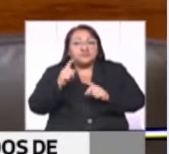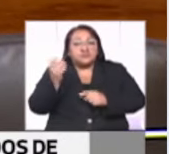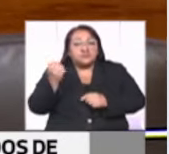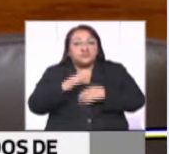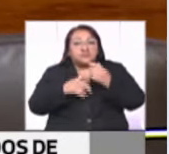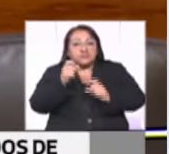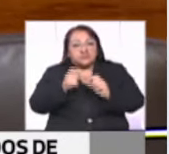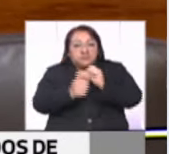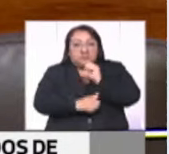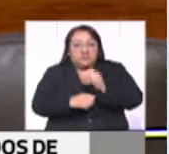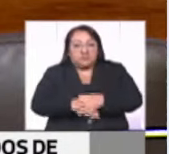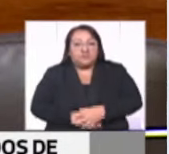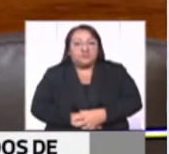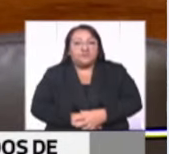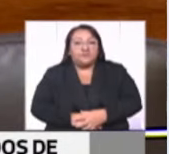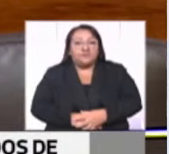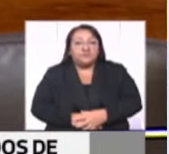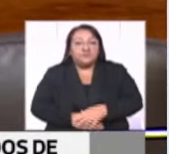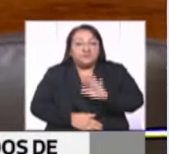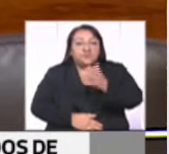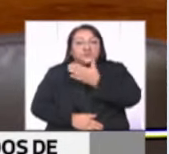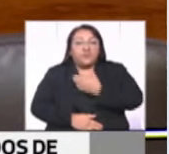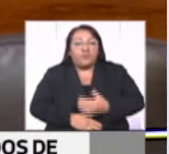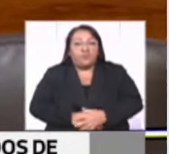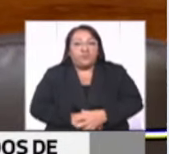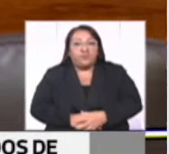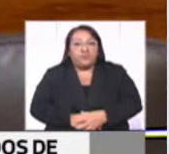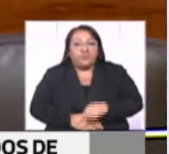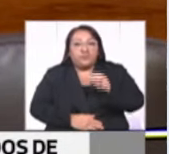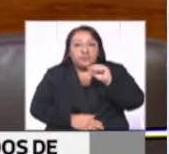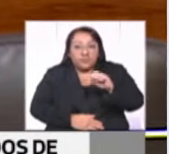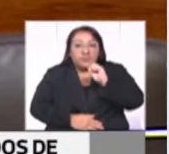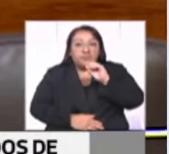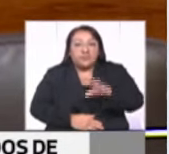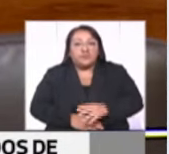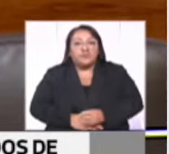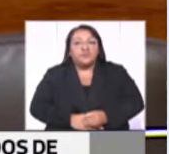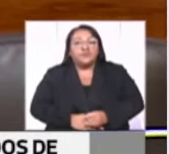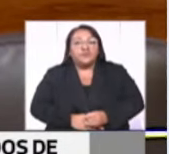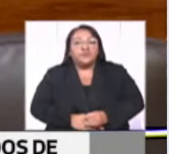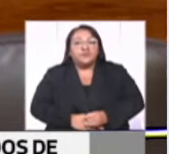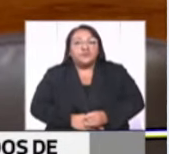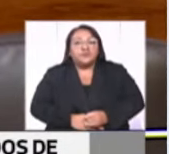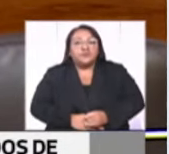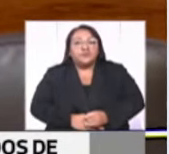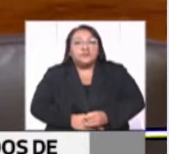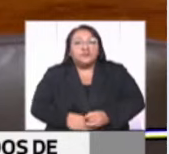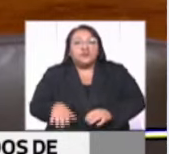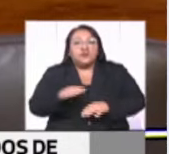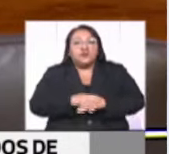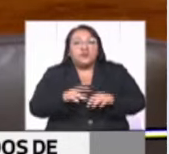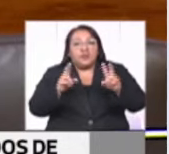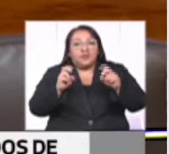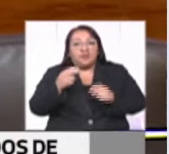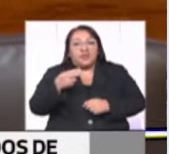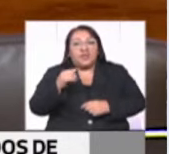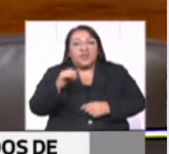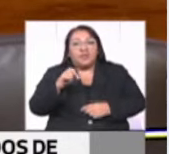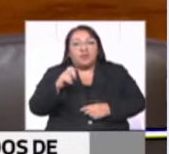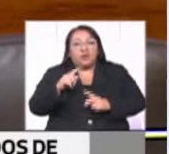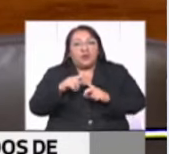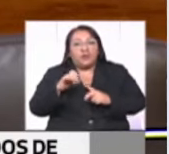todos los hermanos. Y presidente, ahí mencionaba también el crédito hipotecario, la liberación